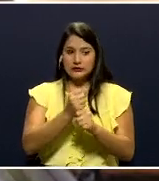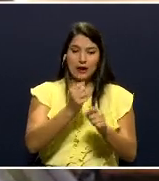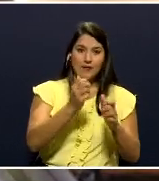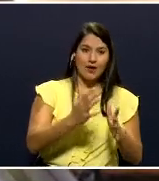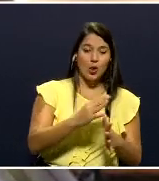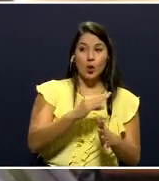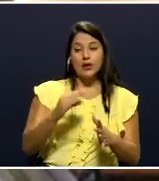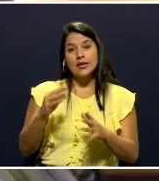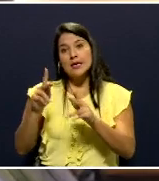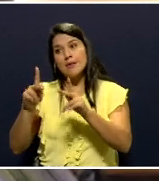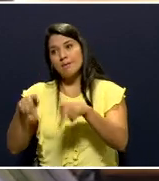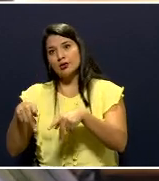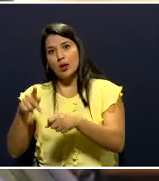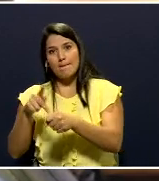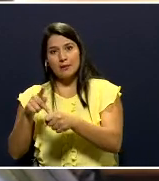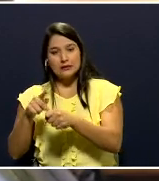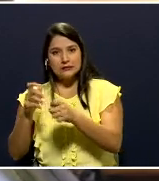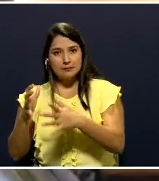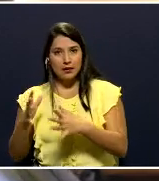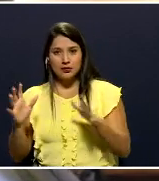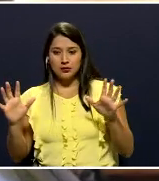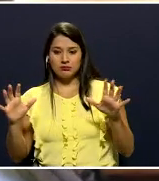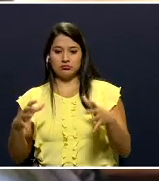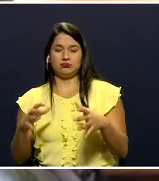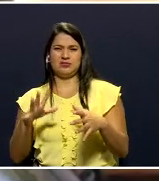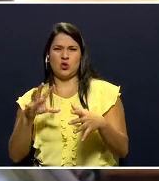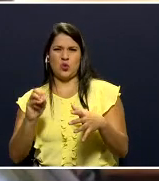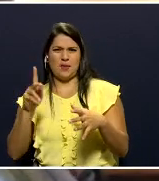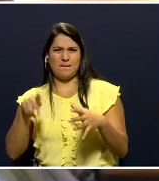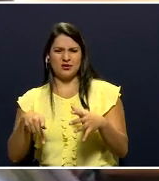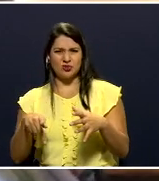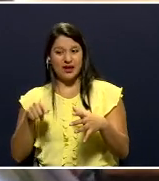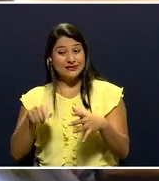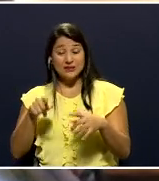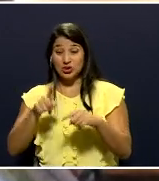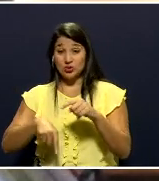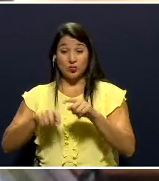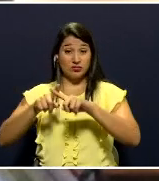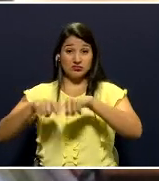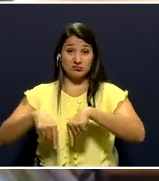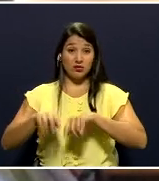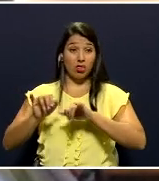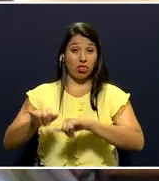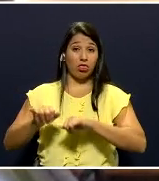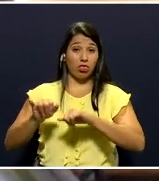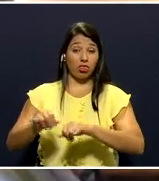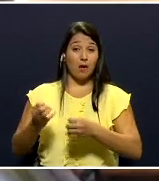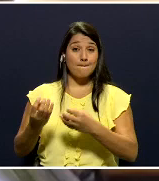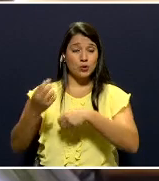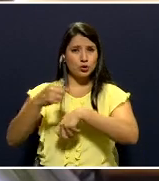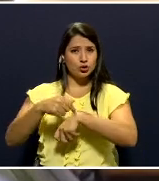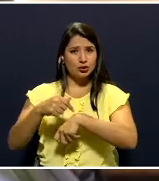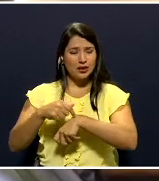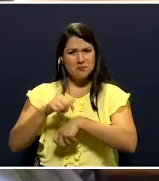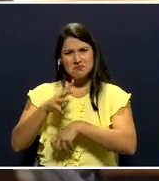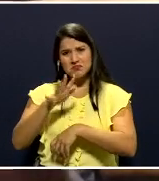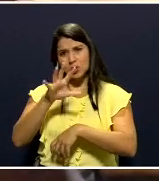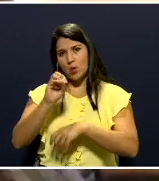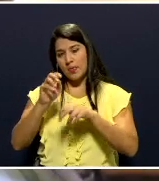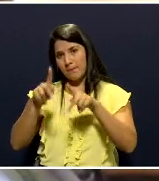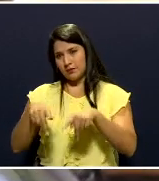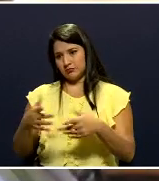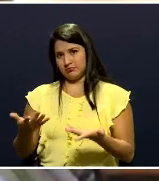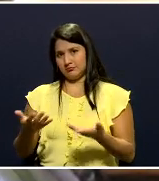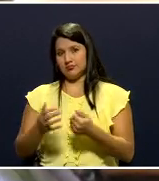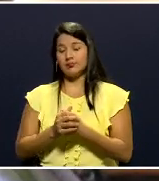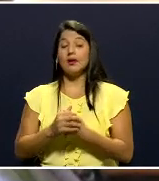y partes intervinientes que van a estar hacinadas en una sala de juicio por mucho tiempo y que